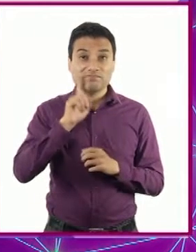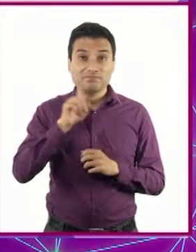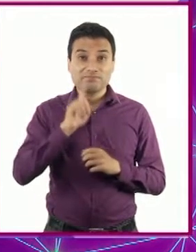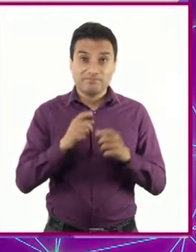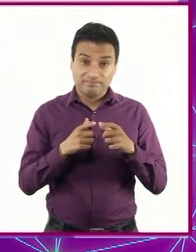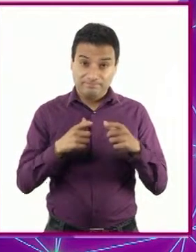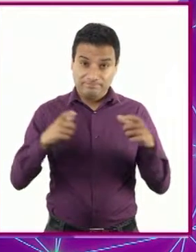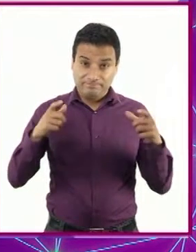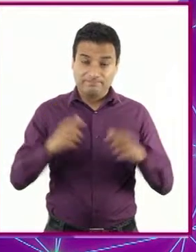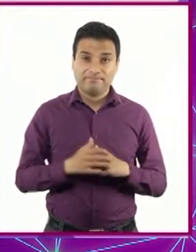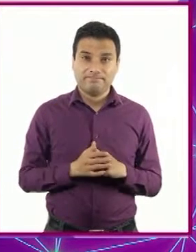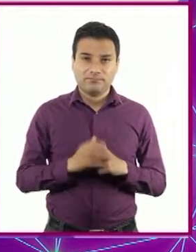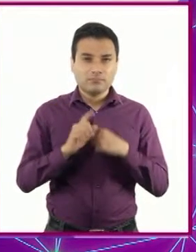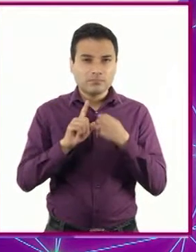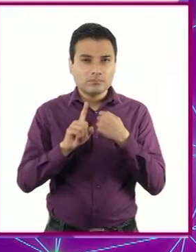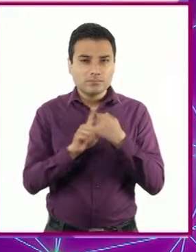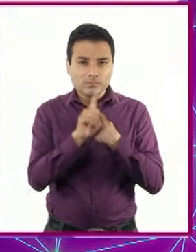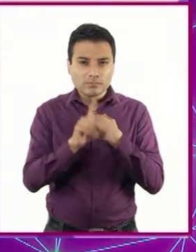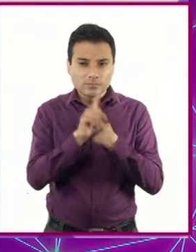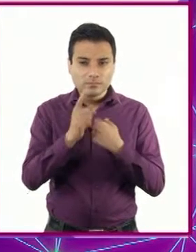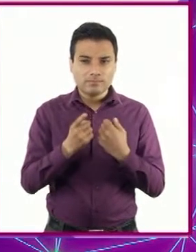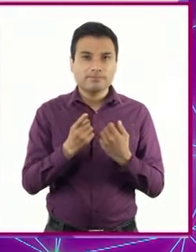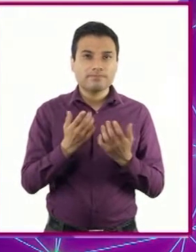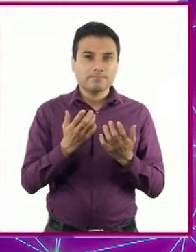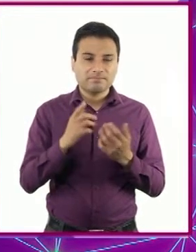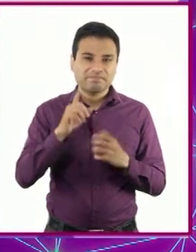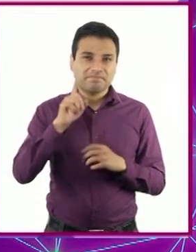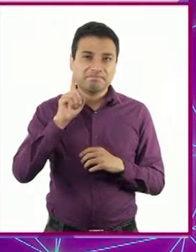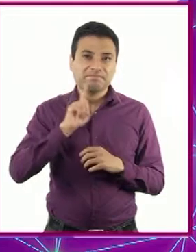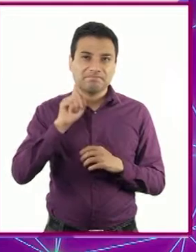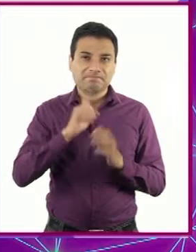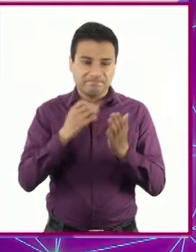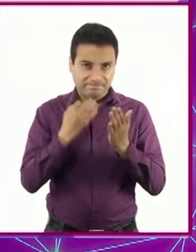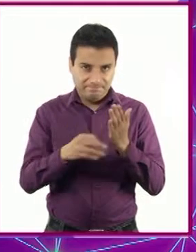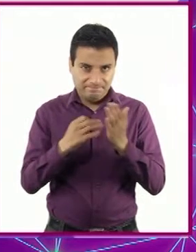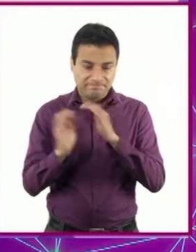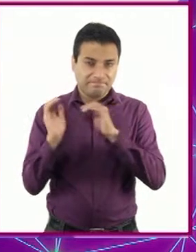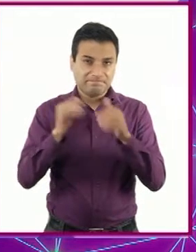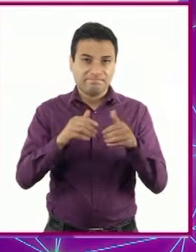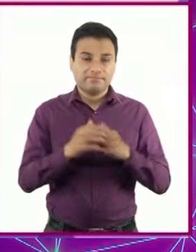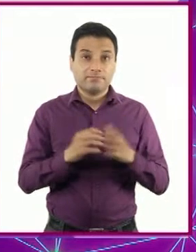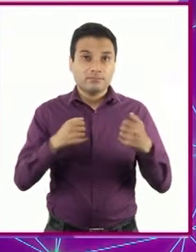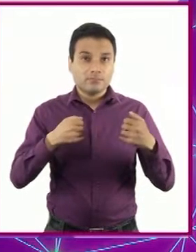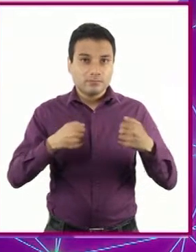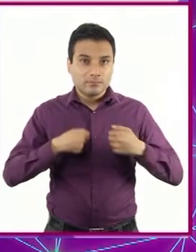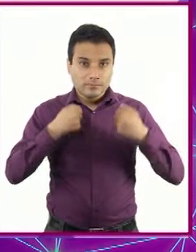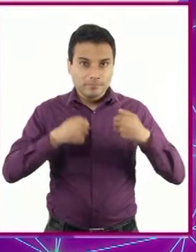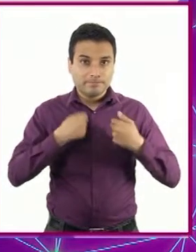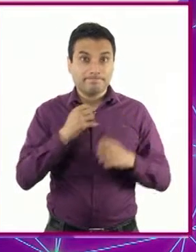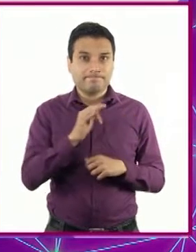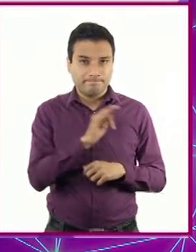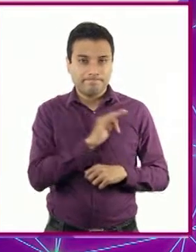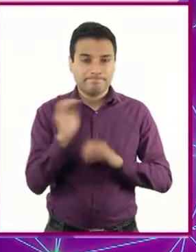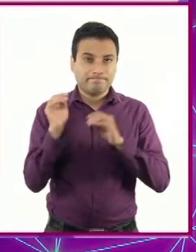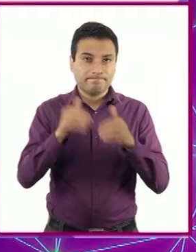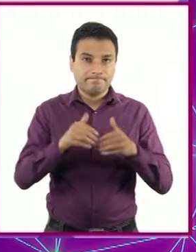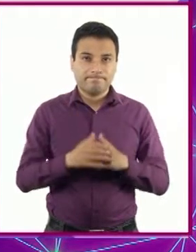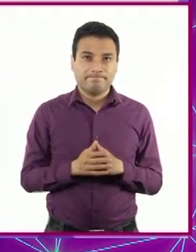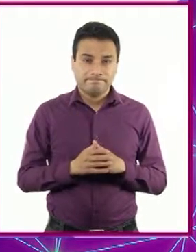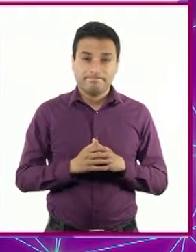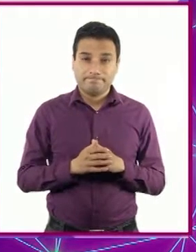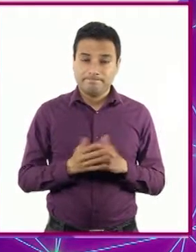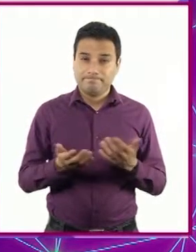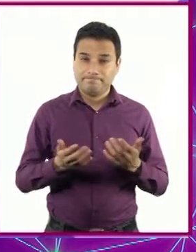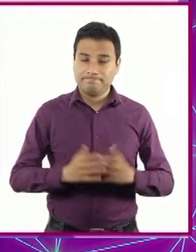El problema es que a veces ni se lo plantean. Entonces, los jóvenes pierden oportunidades, pero el país pierde